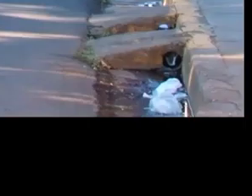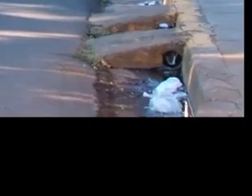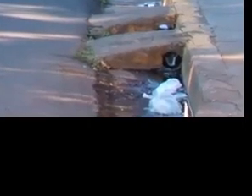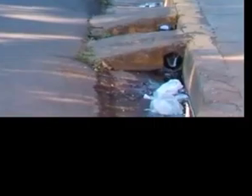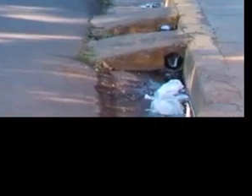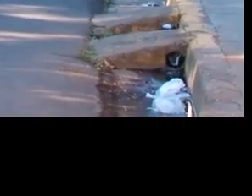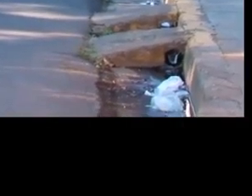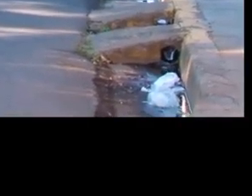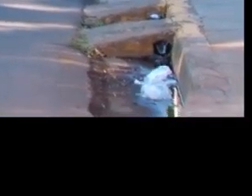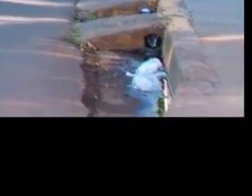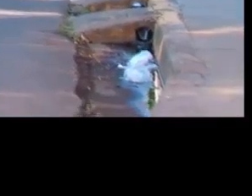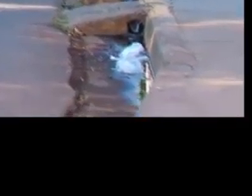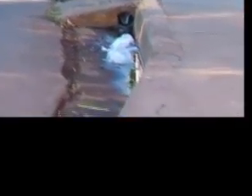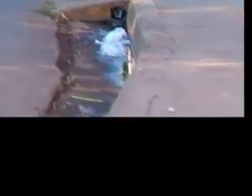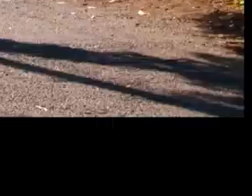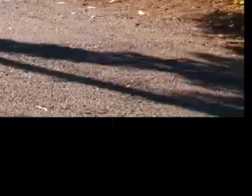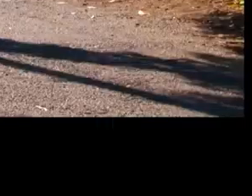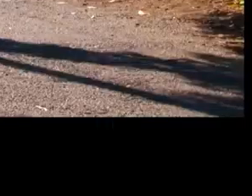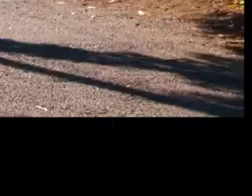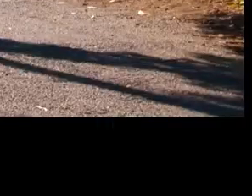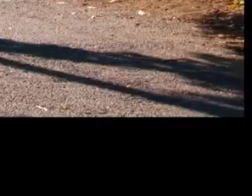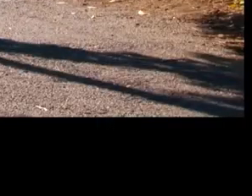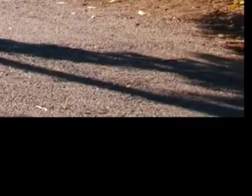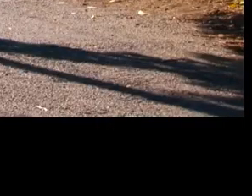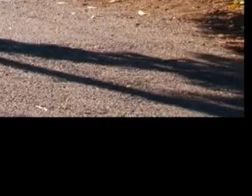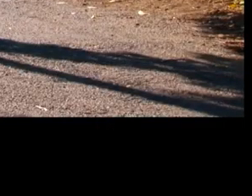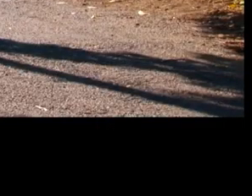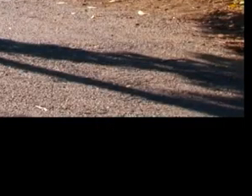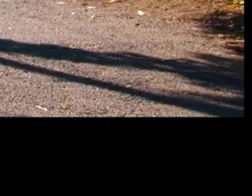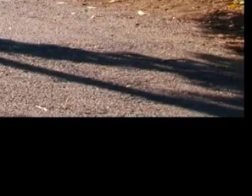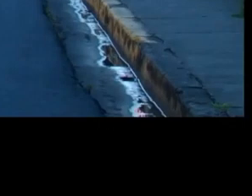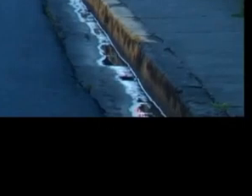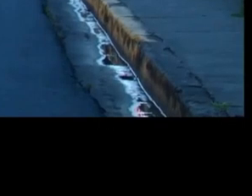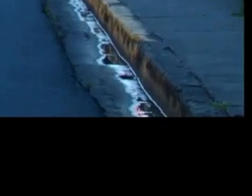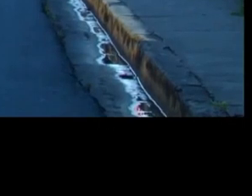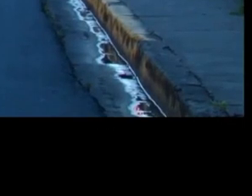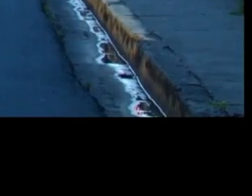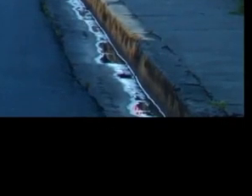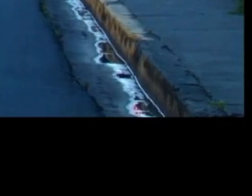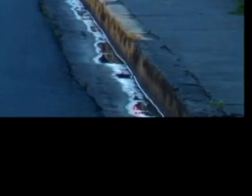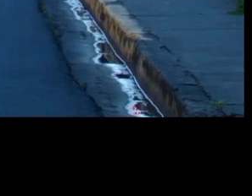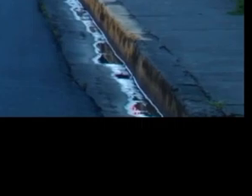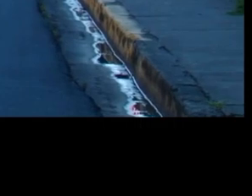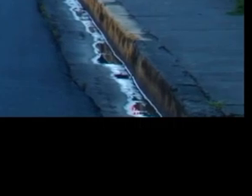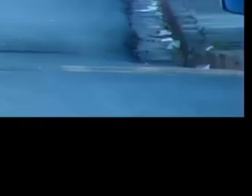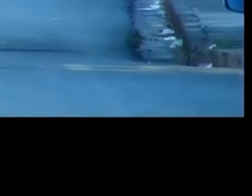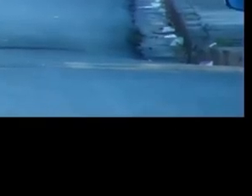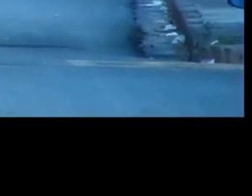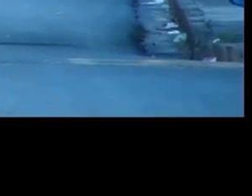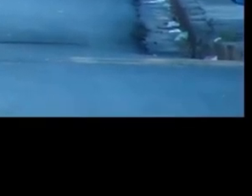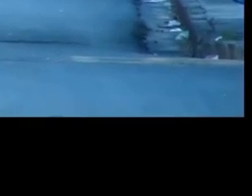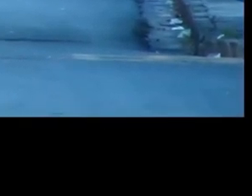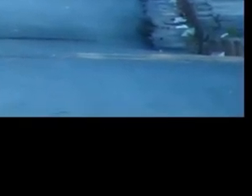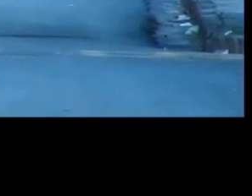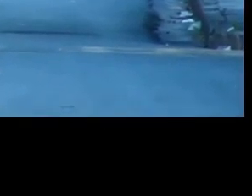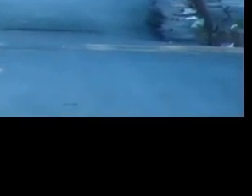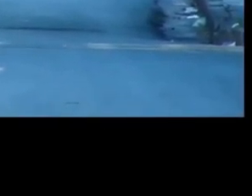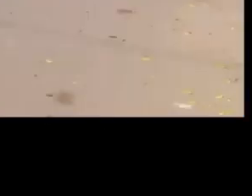Navideño en nuestro país, y también estaremos conociendo las demás actividades y acciones que implementa el Instituto Nicaragüense de Turismo